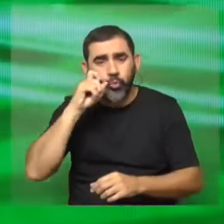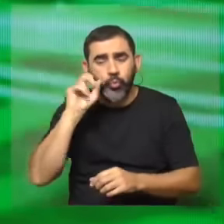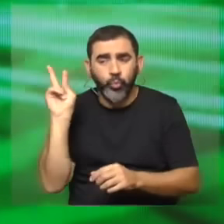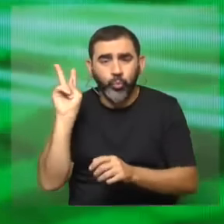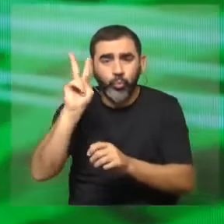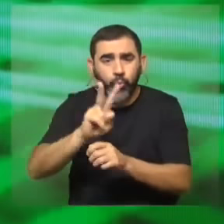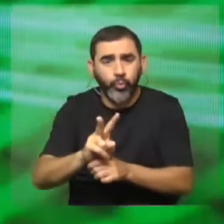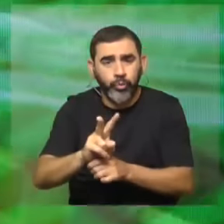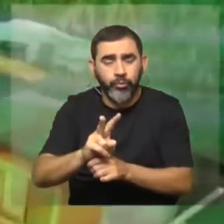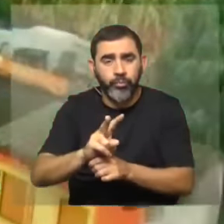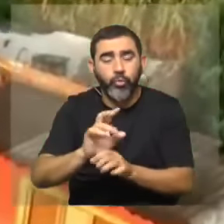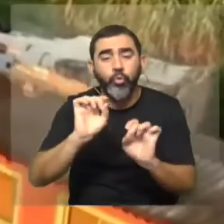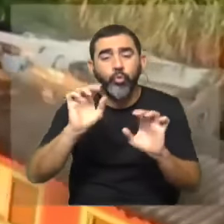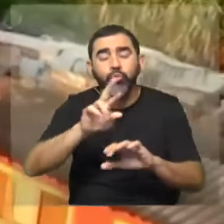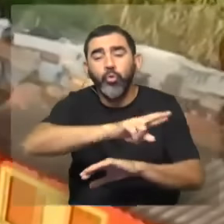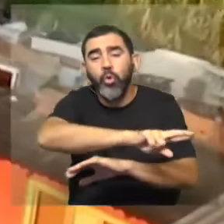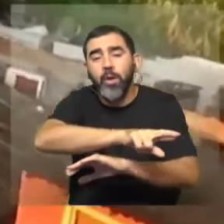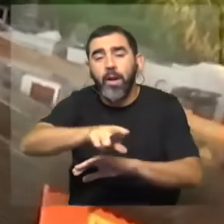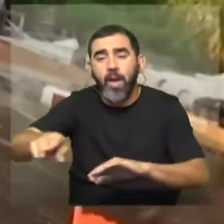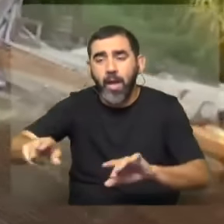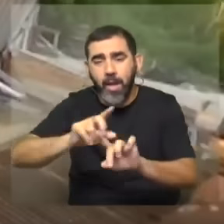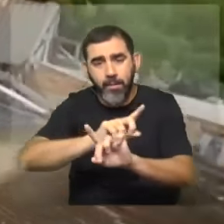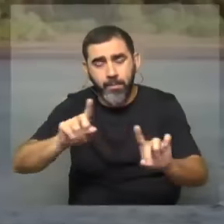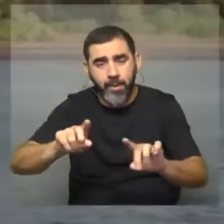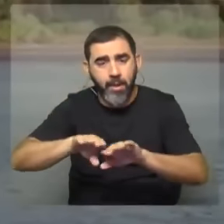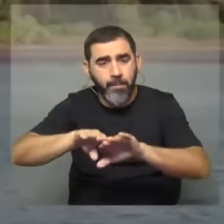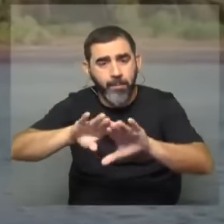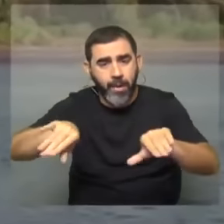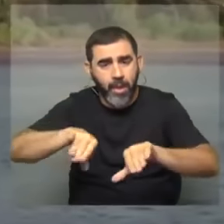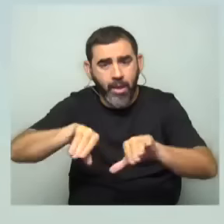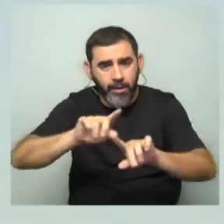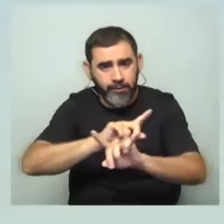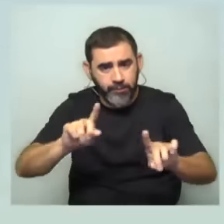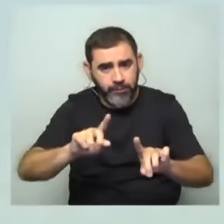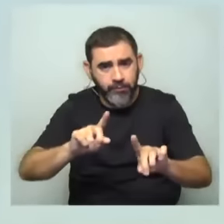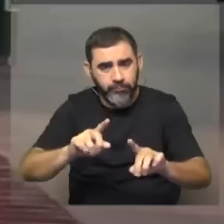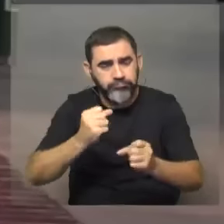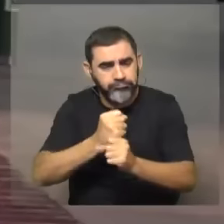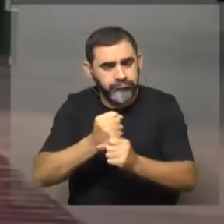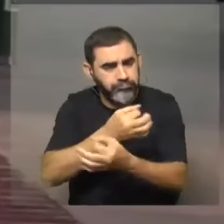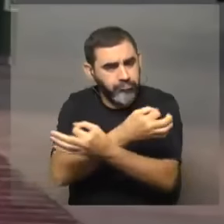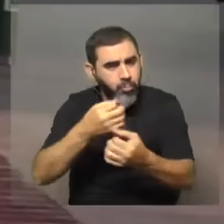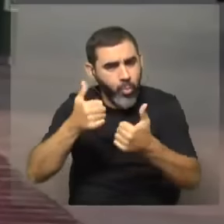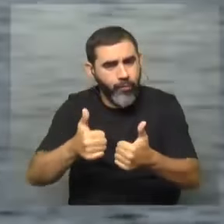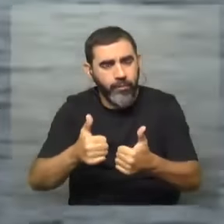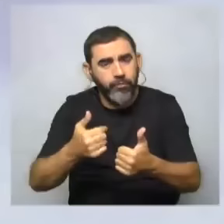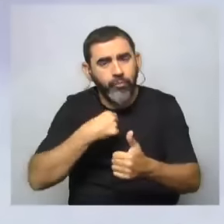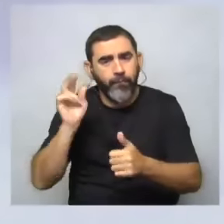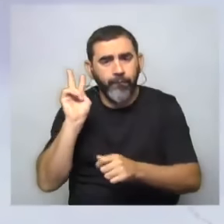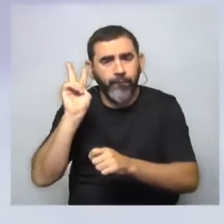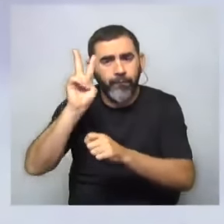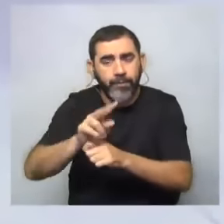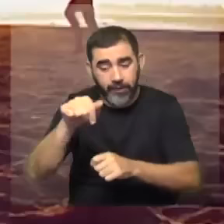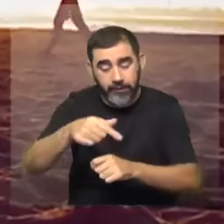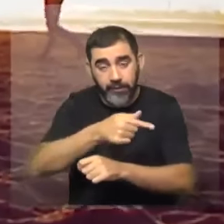solamente el costero oceánico o de la Costa Sur ha trabajado muy bien Yo estuve recorriendo mire